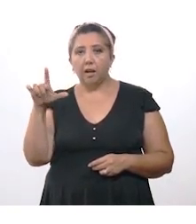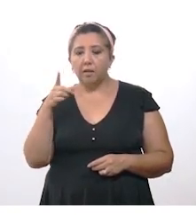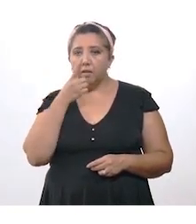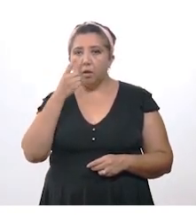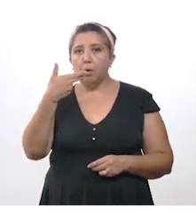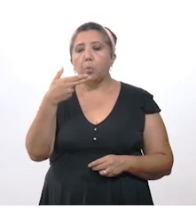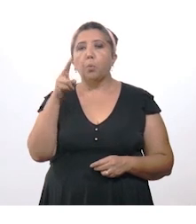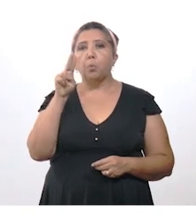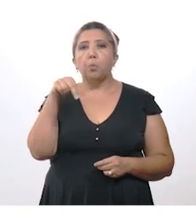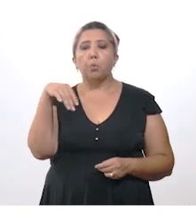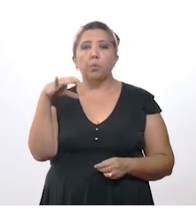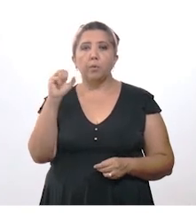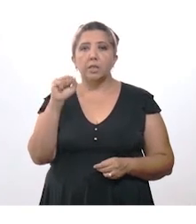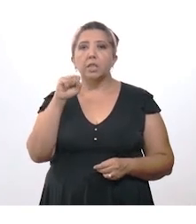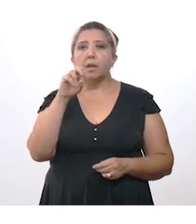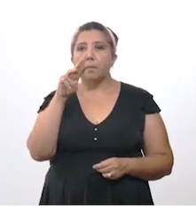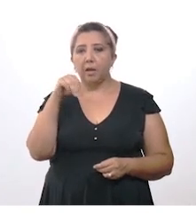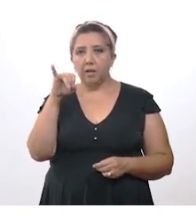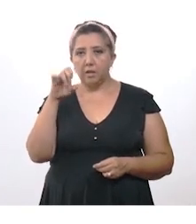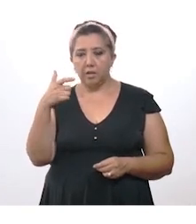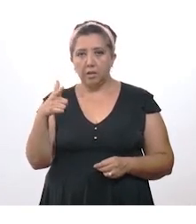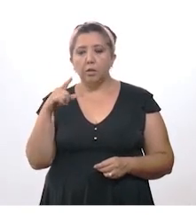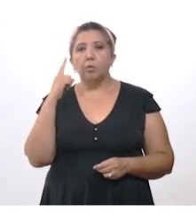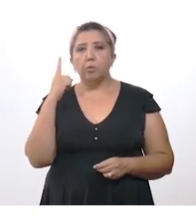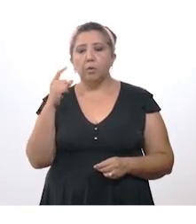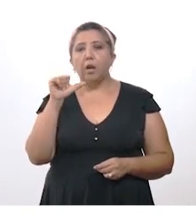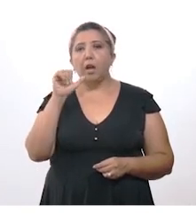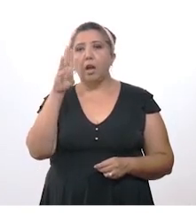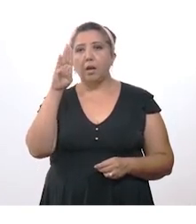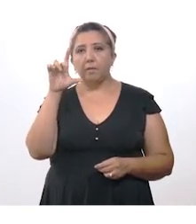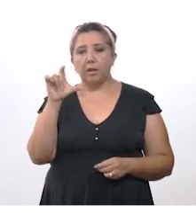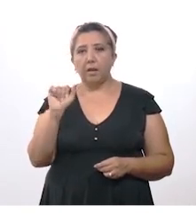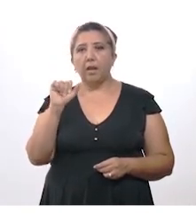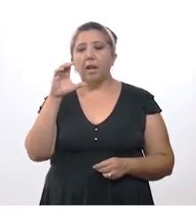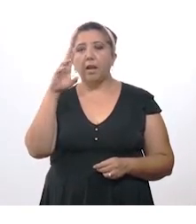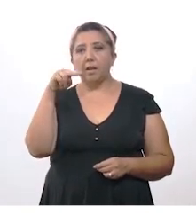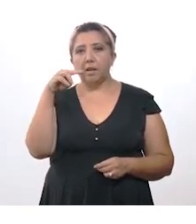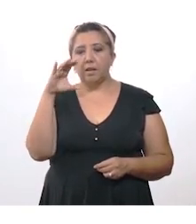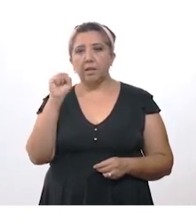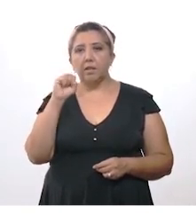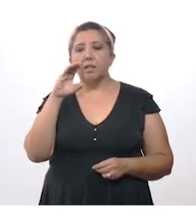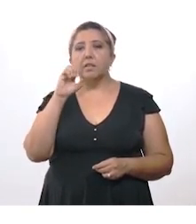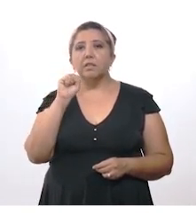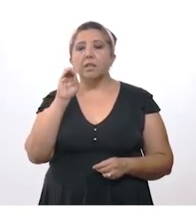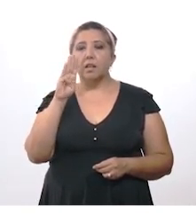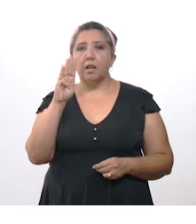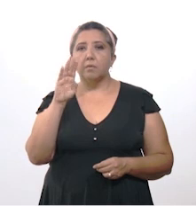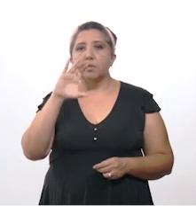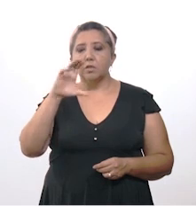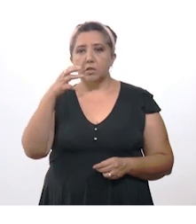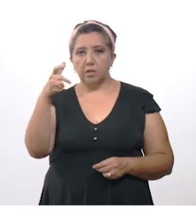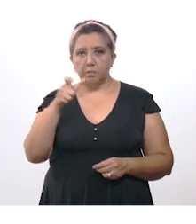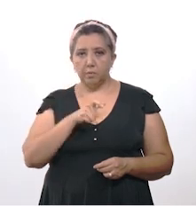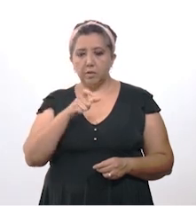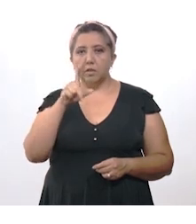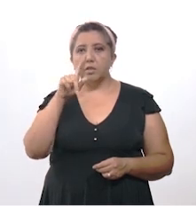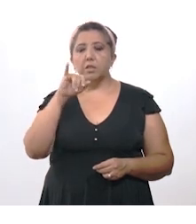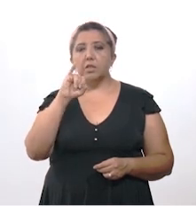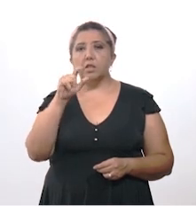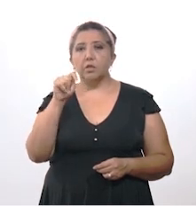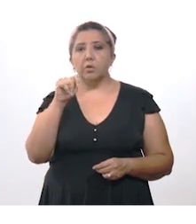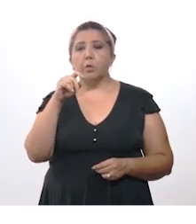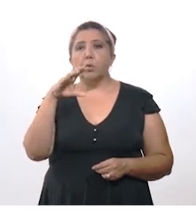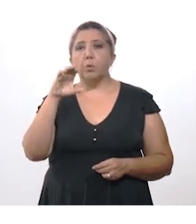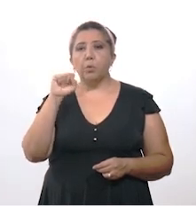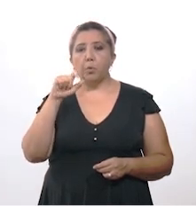González, Junucmá y Samajil, y 1 en Abalá, Acanqué, Canzacap, Chemash,